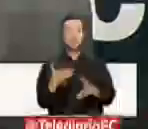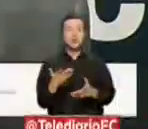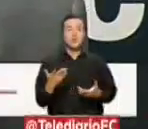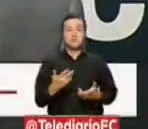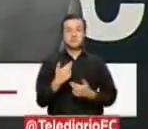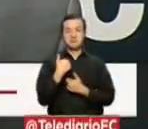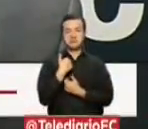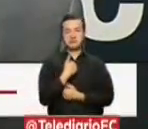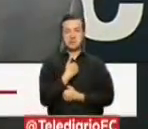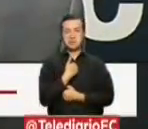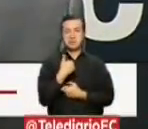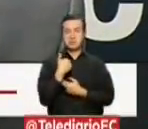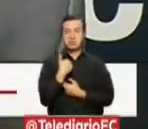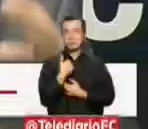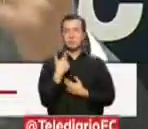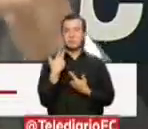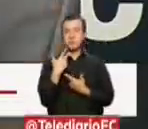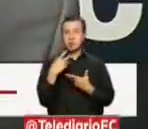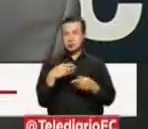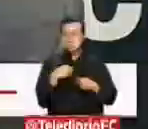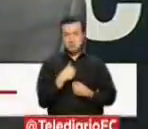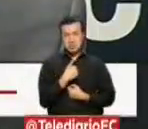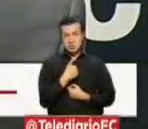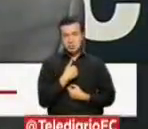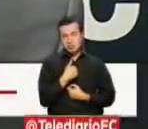abrogándose funciones, asume